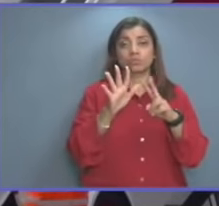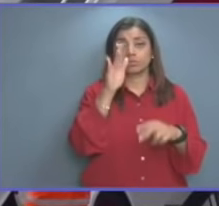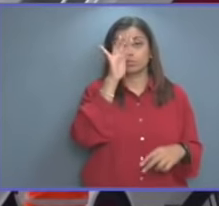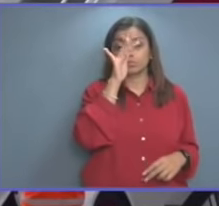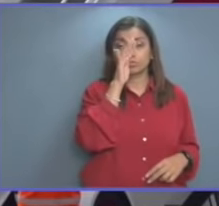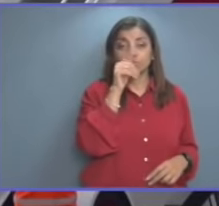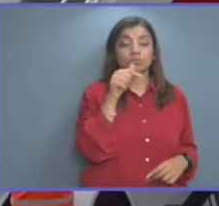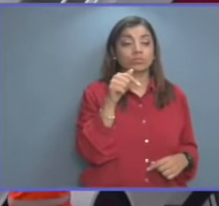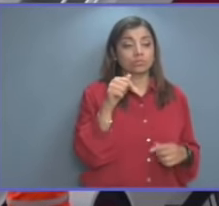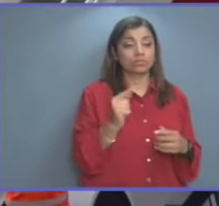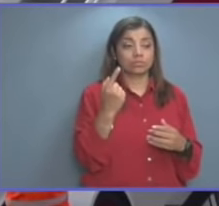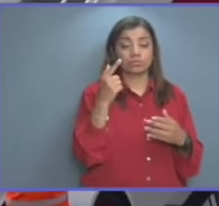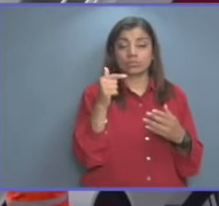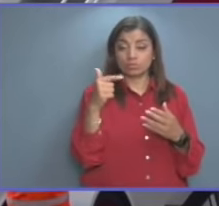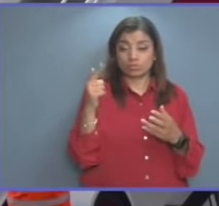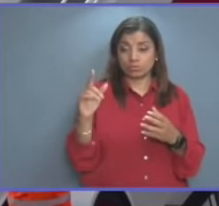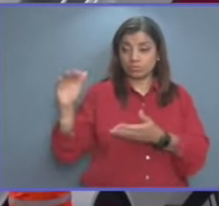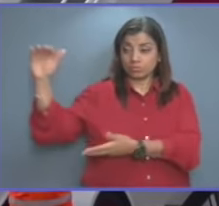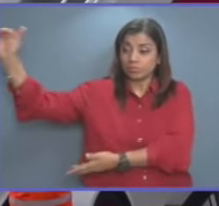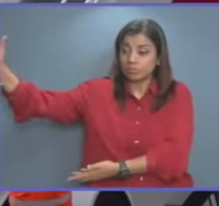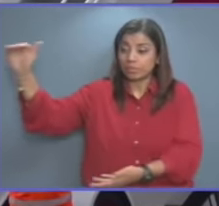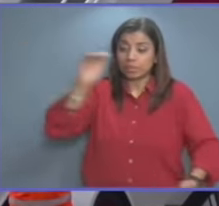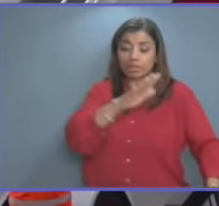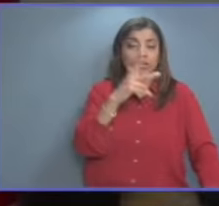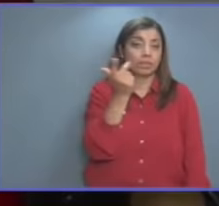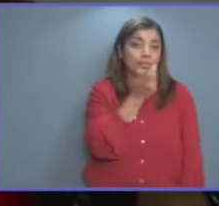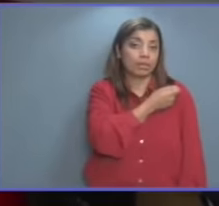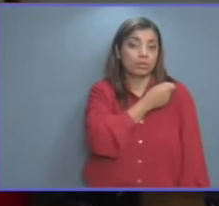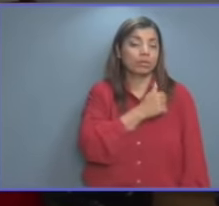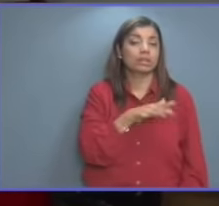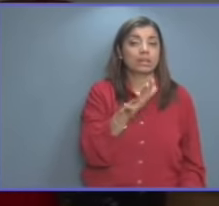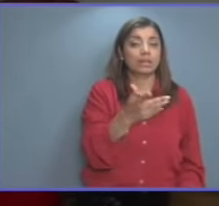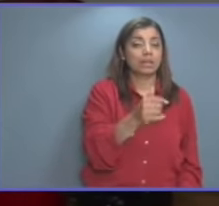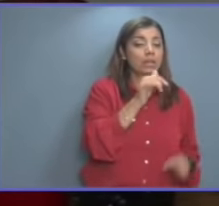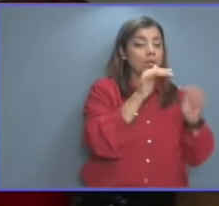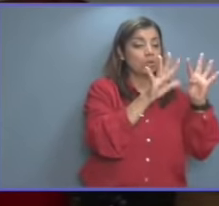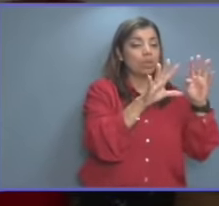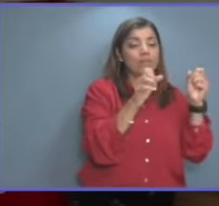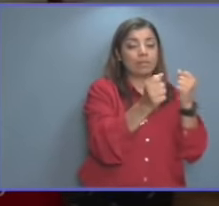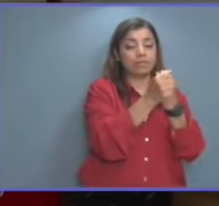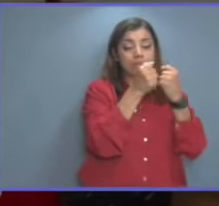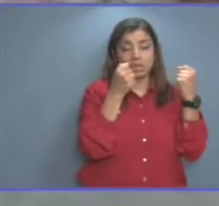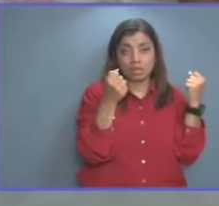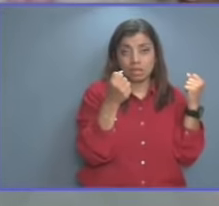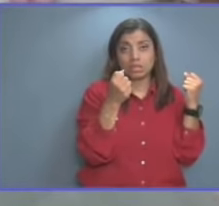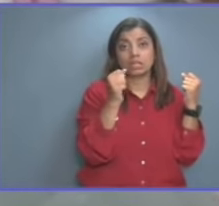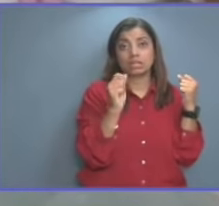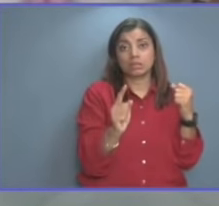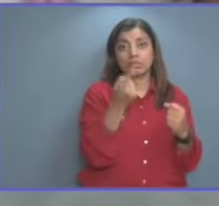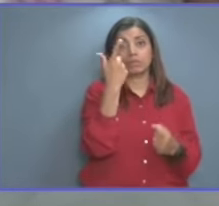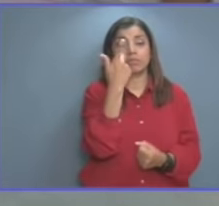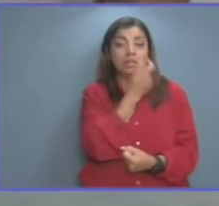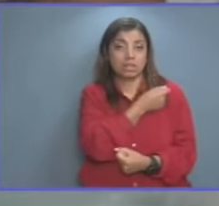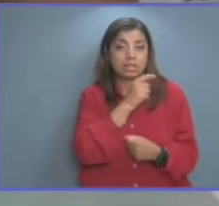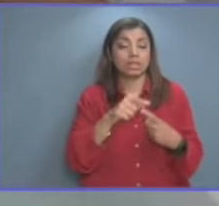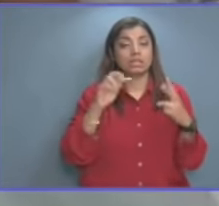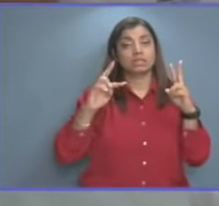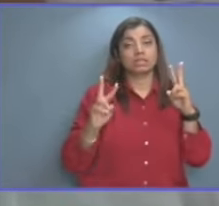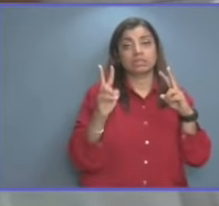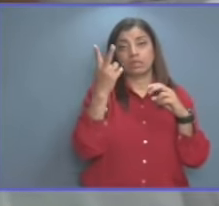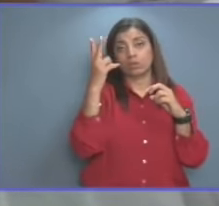que llegó el primer lote de vacunas al país se han aplicado más de 9 millones en primer segundo y tercer